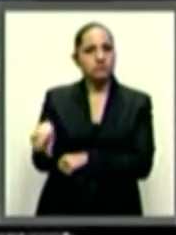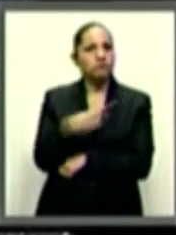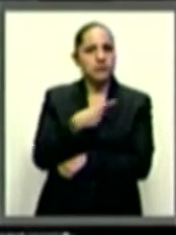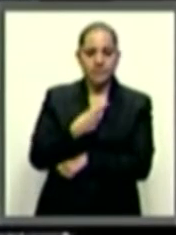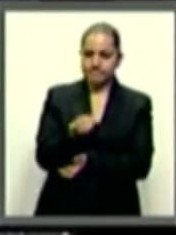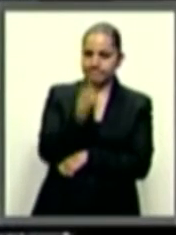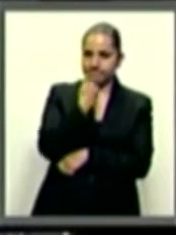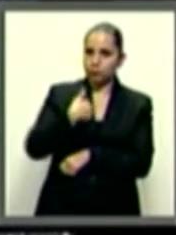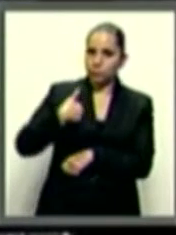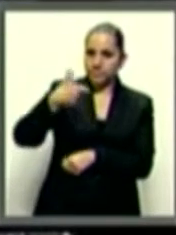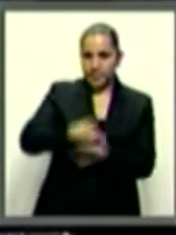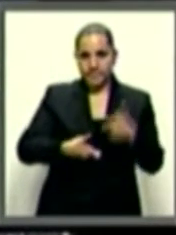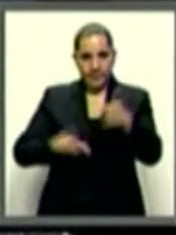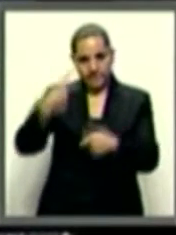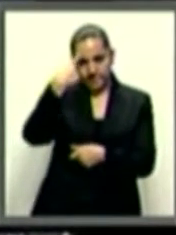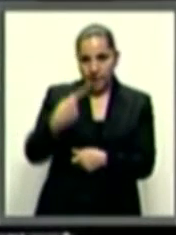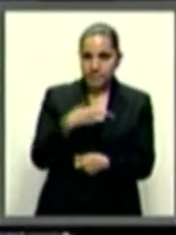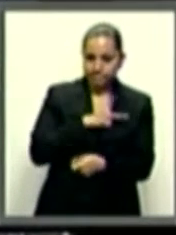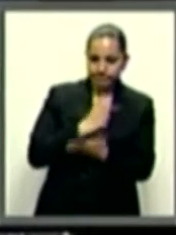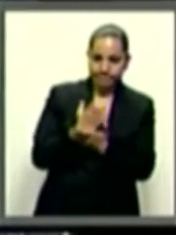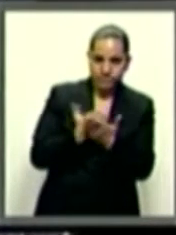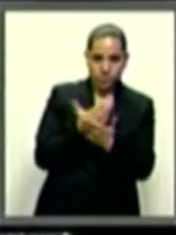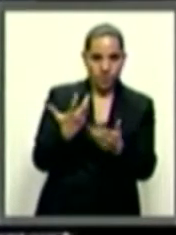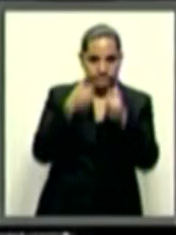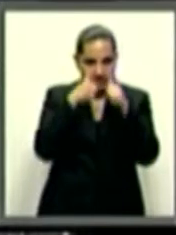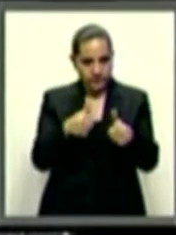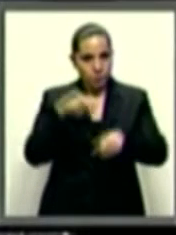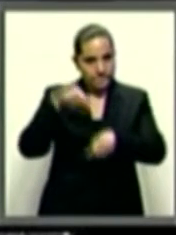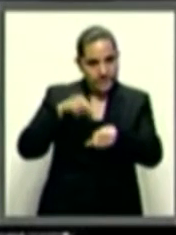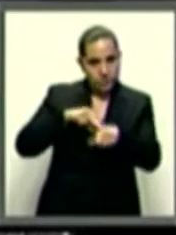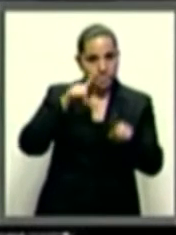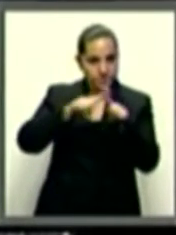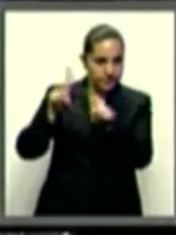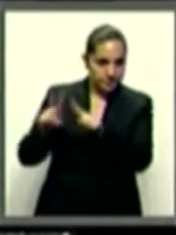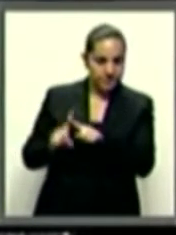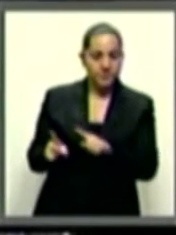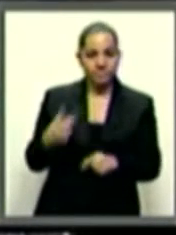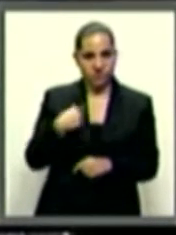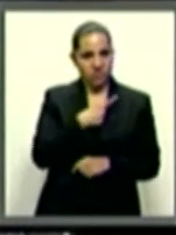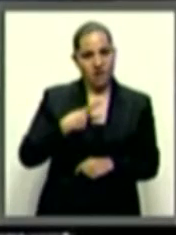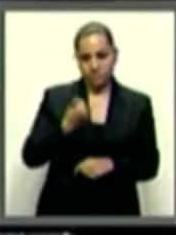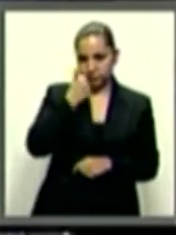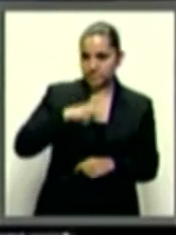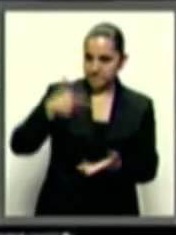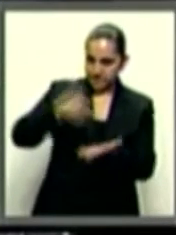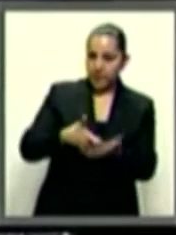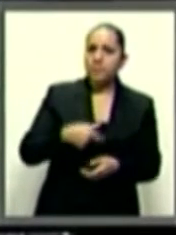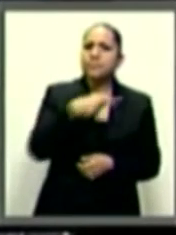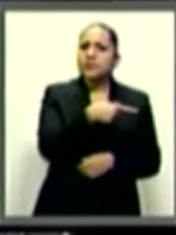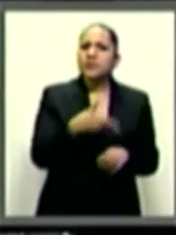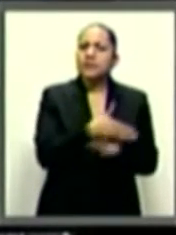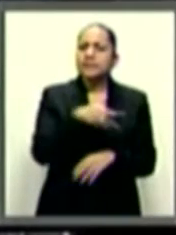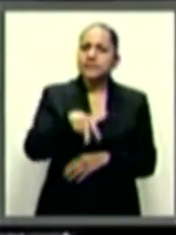asumir integralmente los costos del tratamiento correspondiente. Me permito retomar el exhorto que presentó